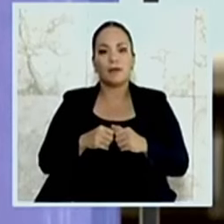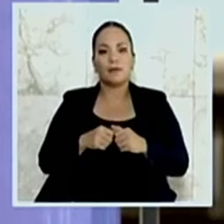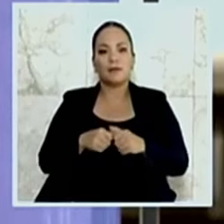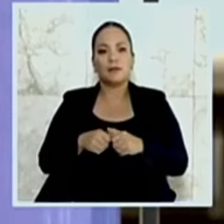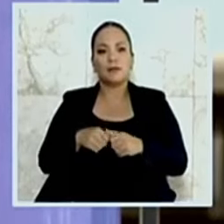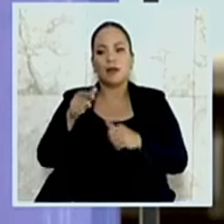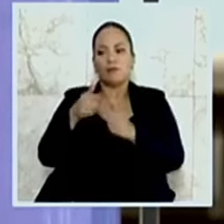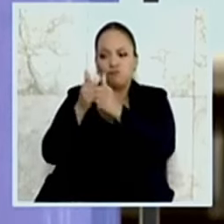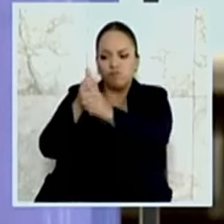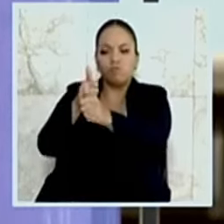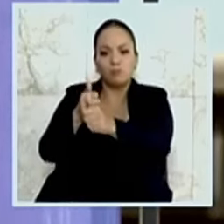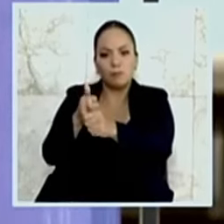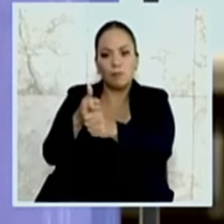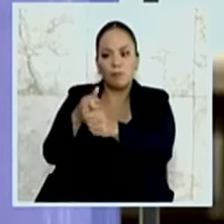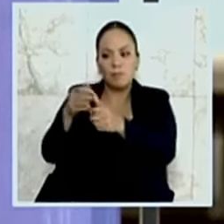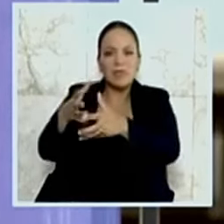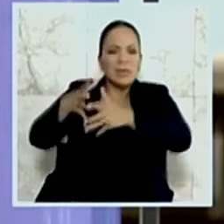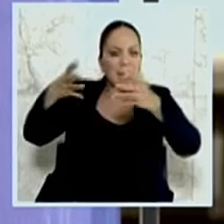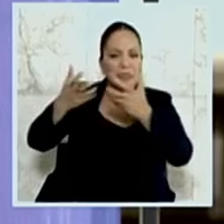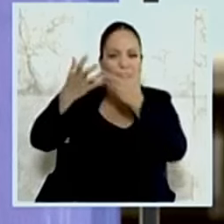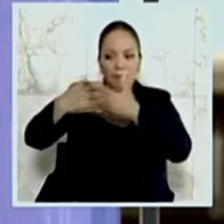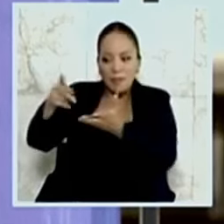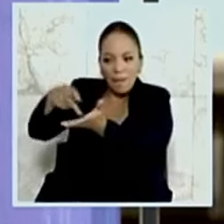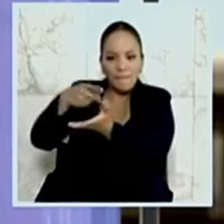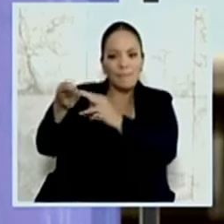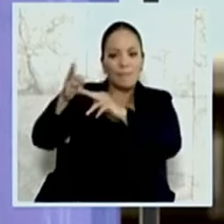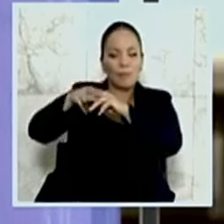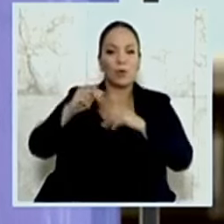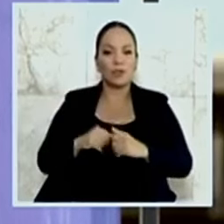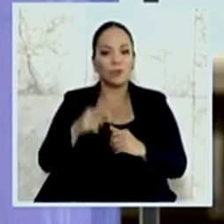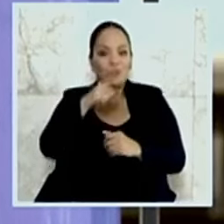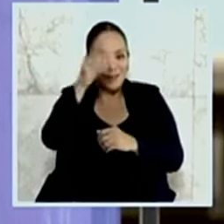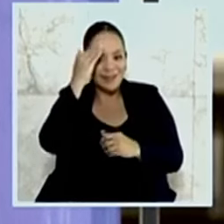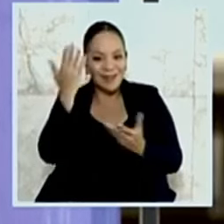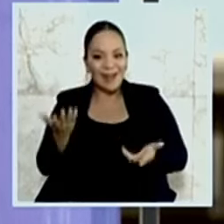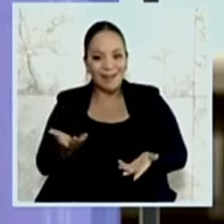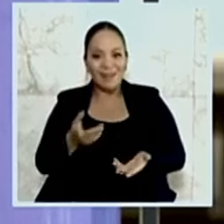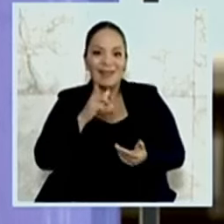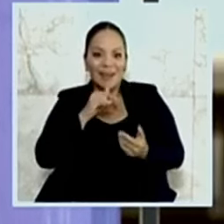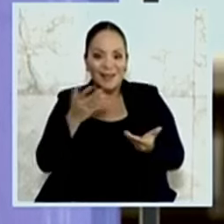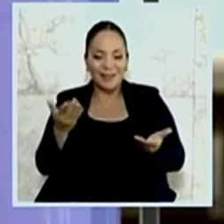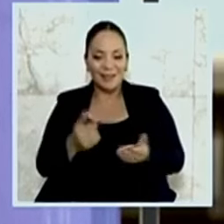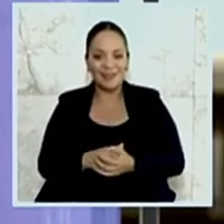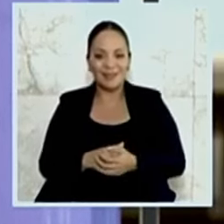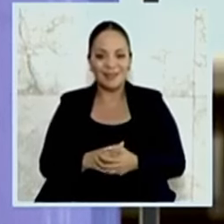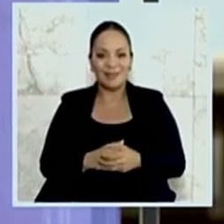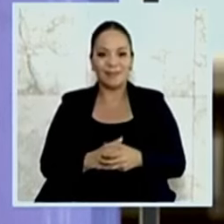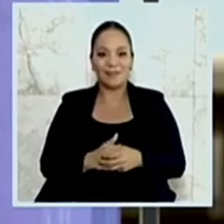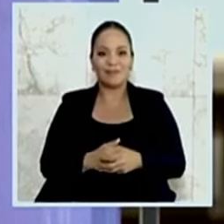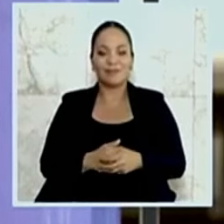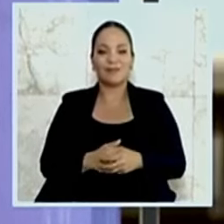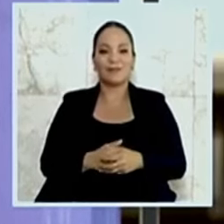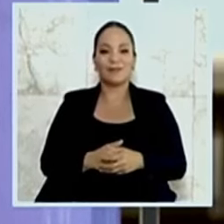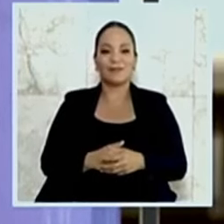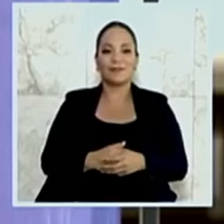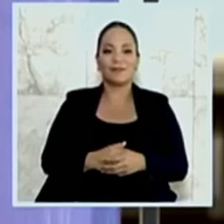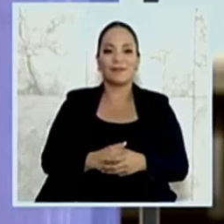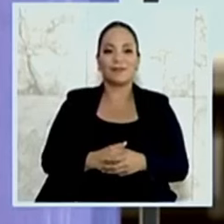cuando Hacienda tenga la capacidad de irse detrás de los